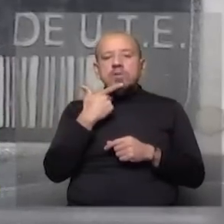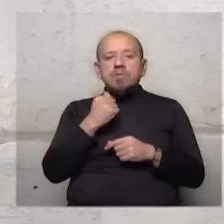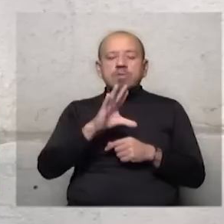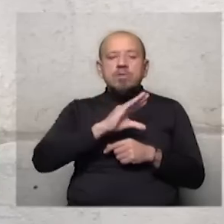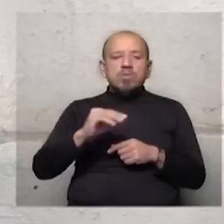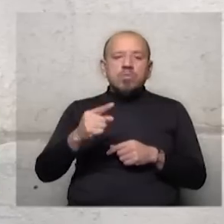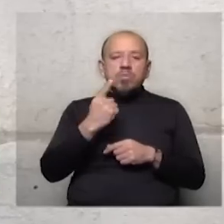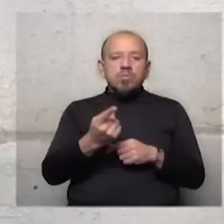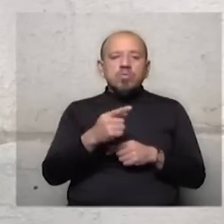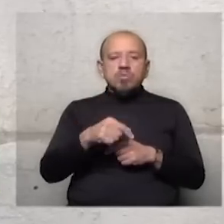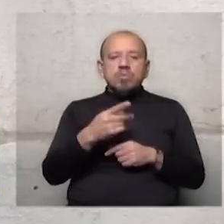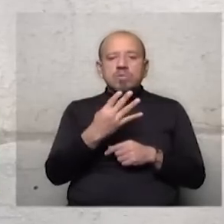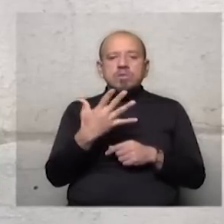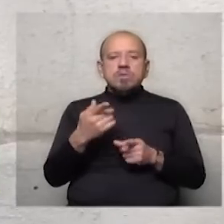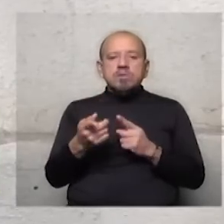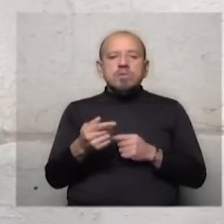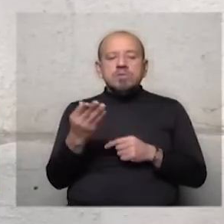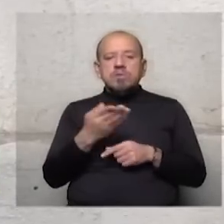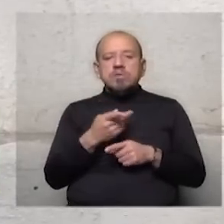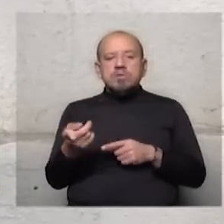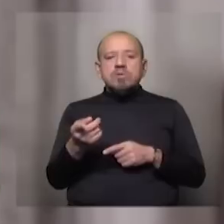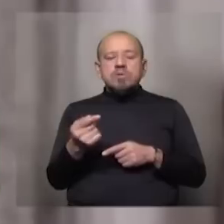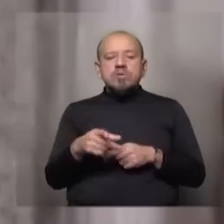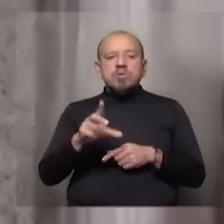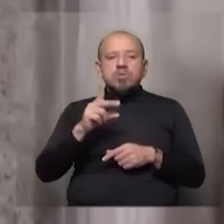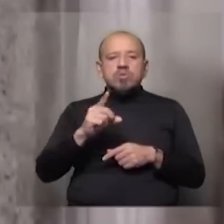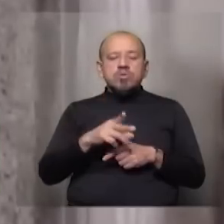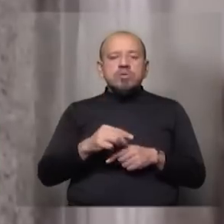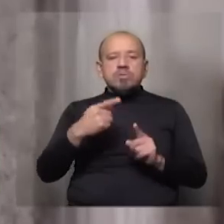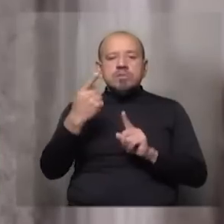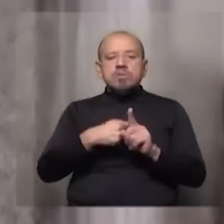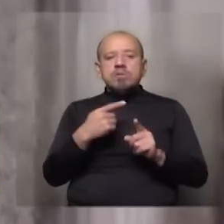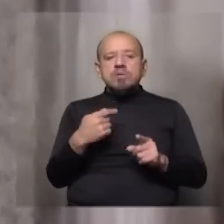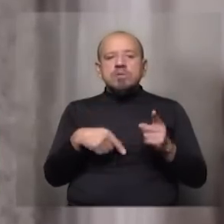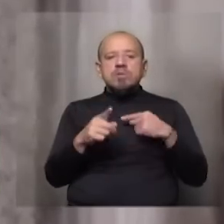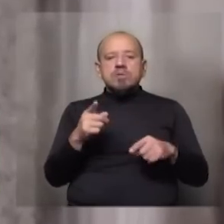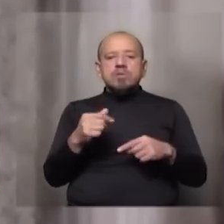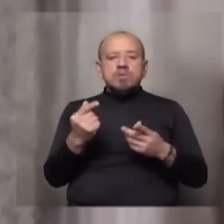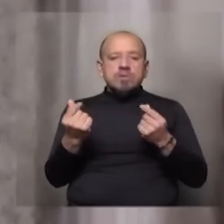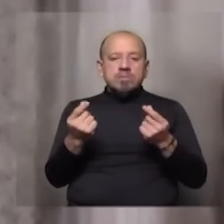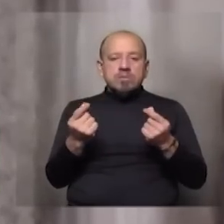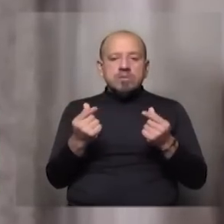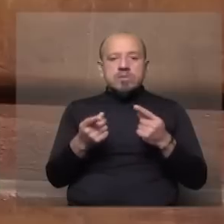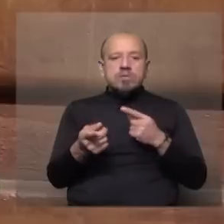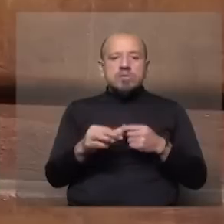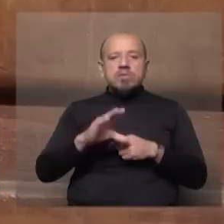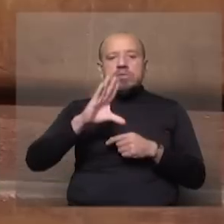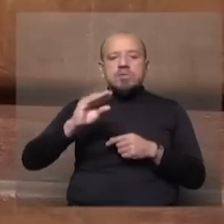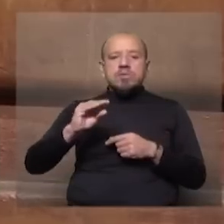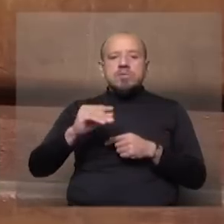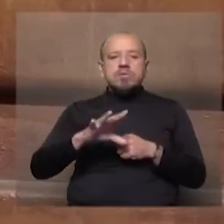1,45 por si se computan los últimos 12 meses por el contrario el índice de precios Residencial bajó